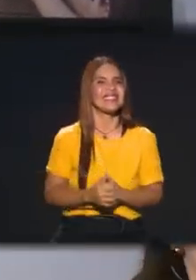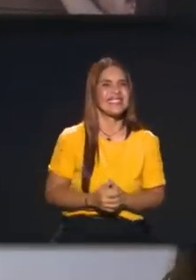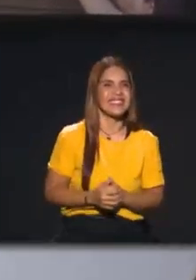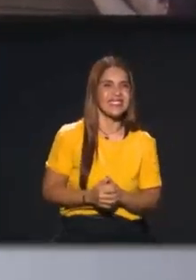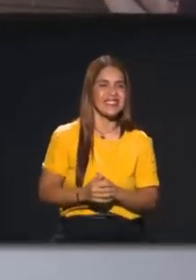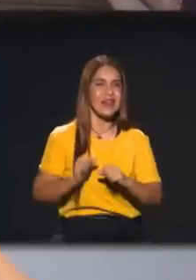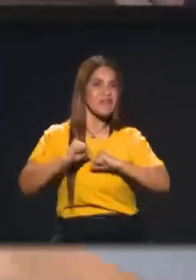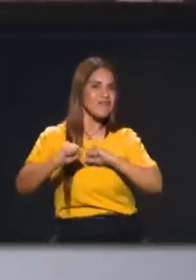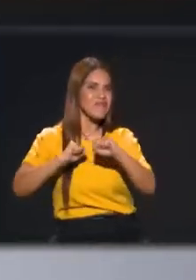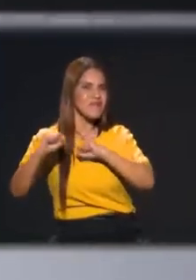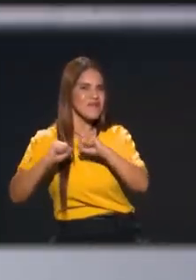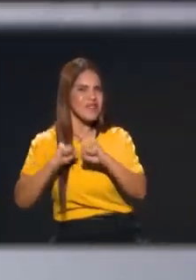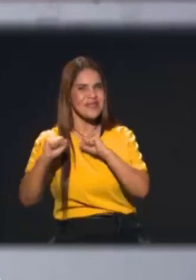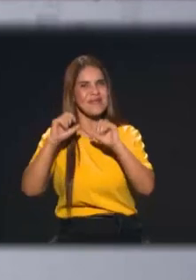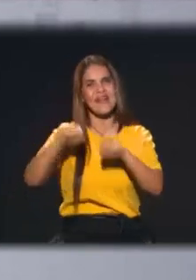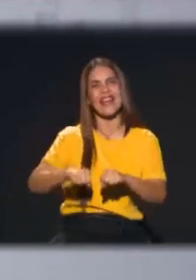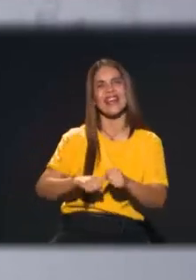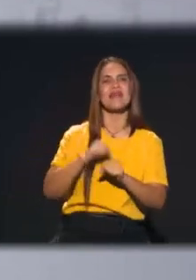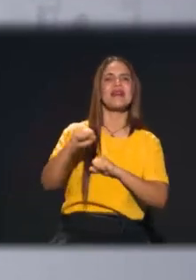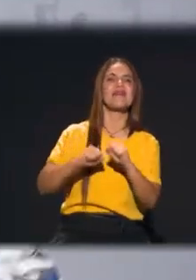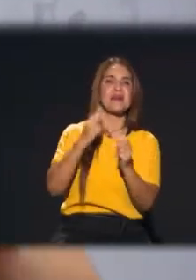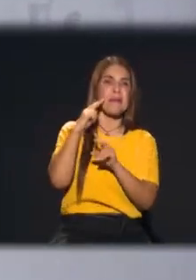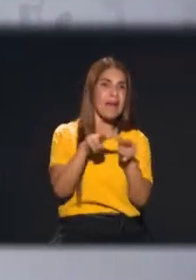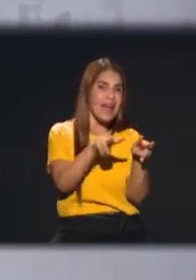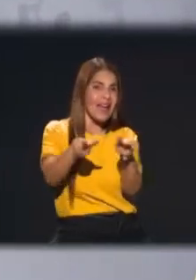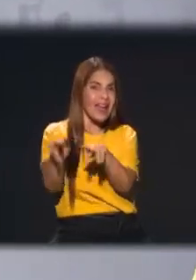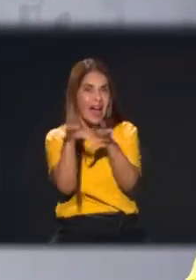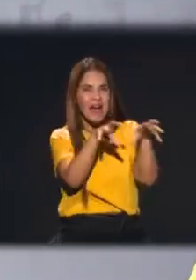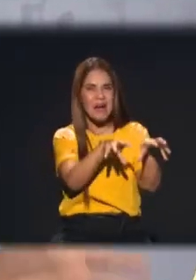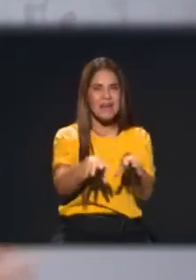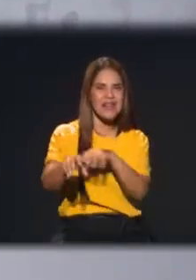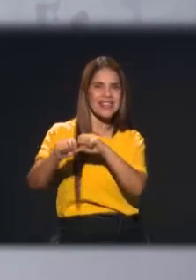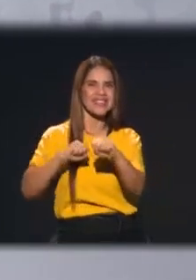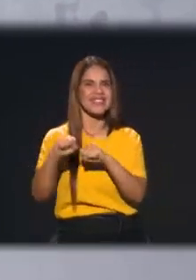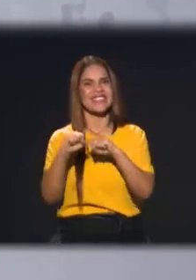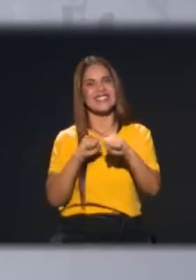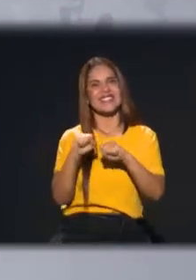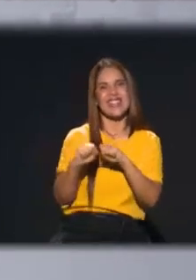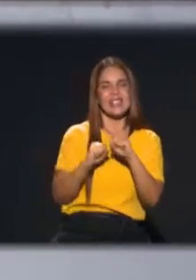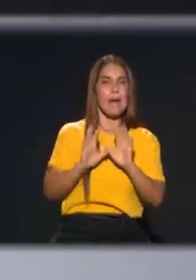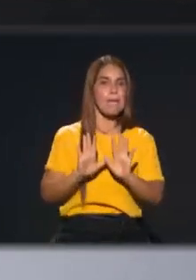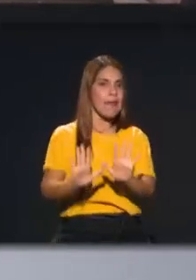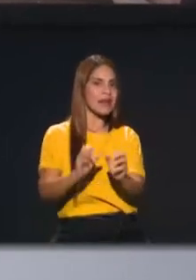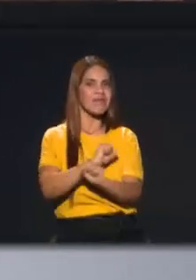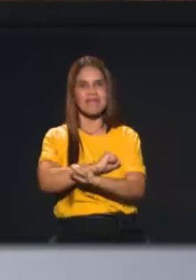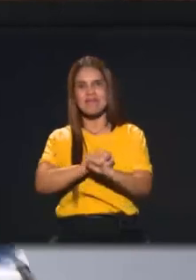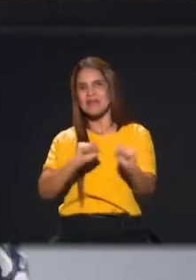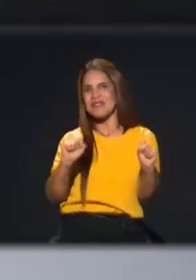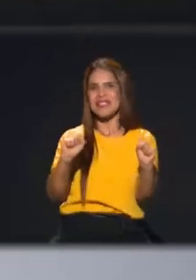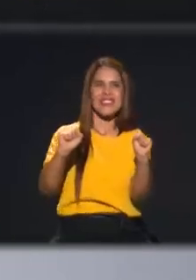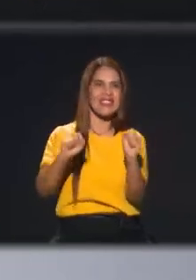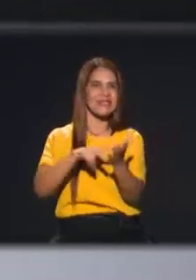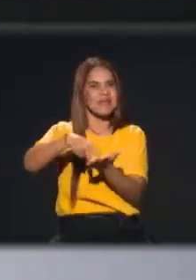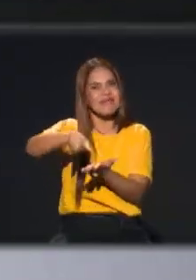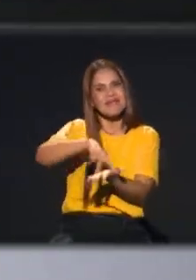Y se puede bailar, y como dice, tiene movimiento, mira cómo se mueve, tiene movimiento y no hay quien la pare, tiene movimiento, mira cómo